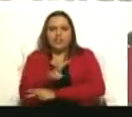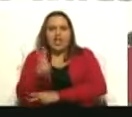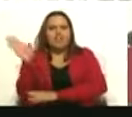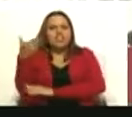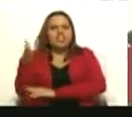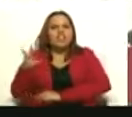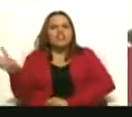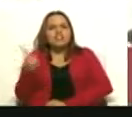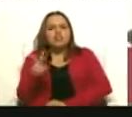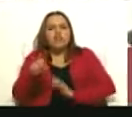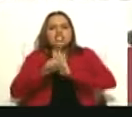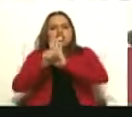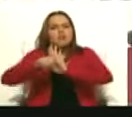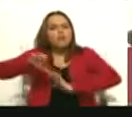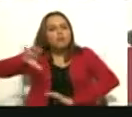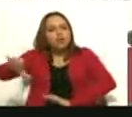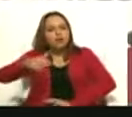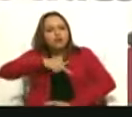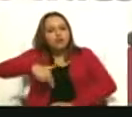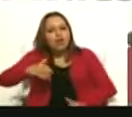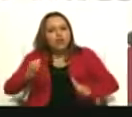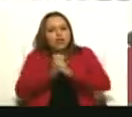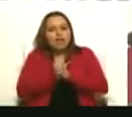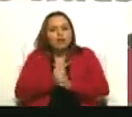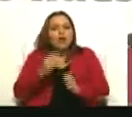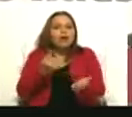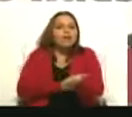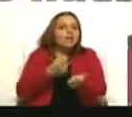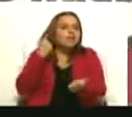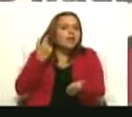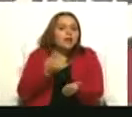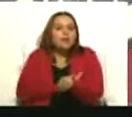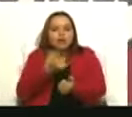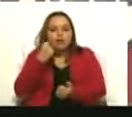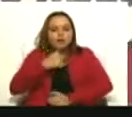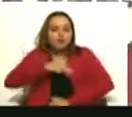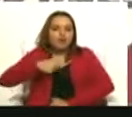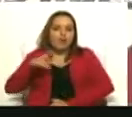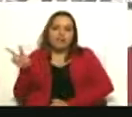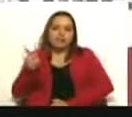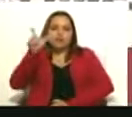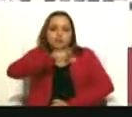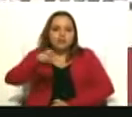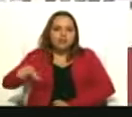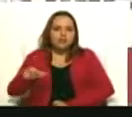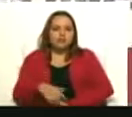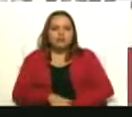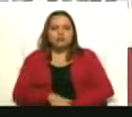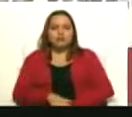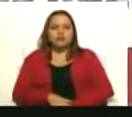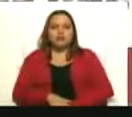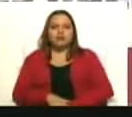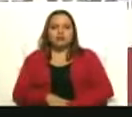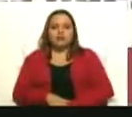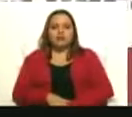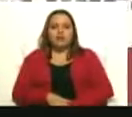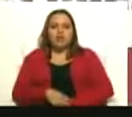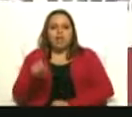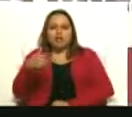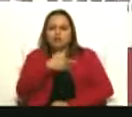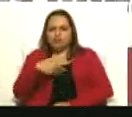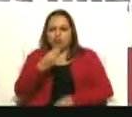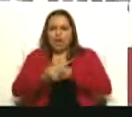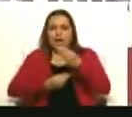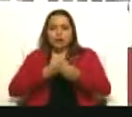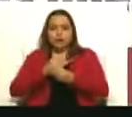en los símbolos patrios. Nos hemos encontrado como hermanos y como hermanas que somos. Y esa pretensión